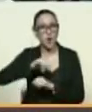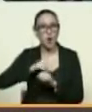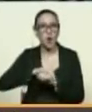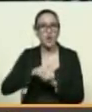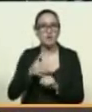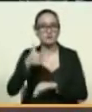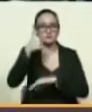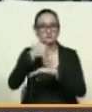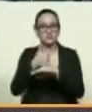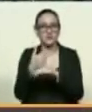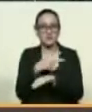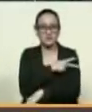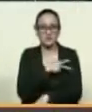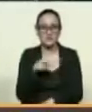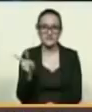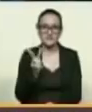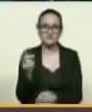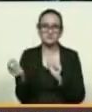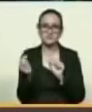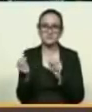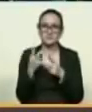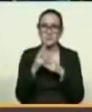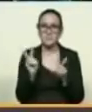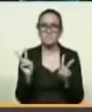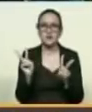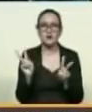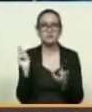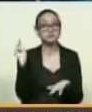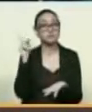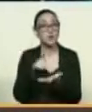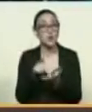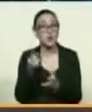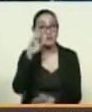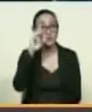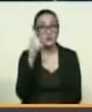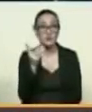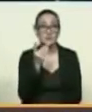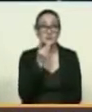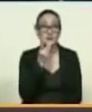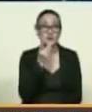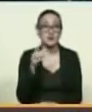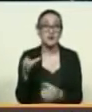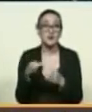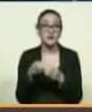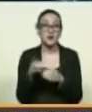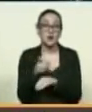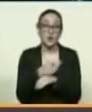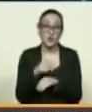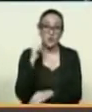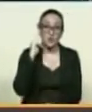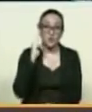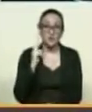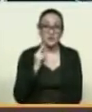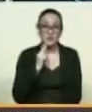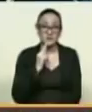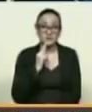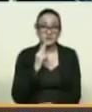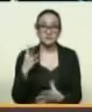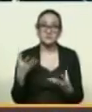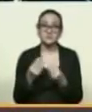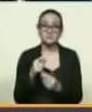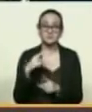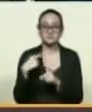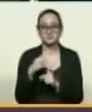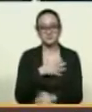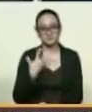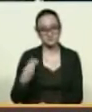es el jefe de la delegación venezolana en los diálogos de paz. Ahí está llegando toda la coalición del gobierno bolivariano, compañía también de la presidenta